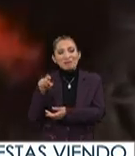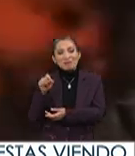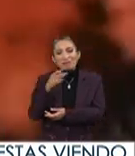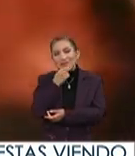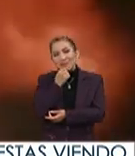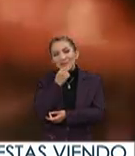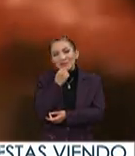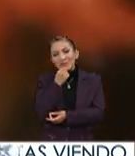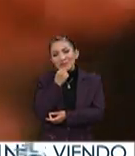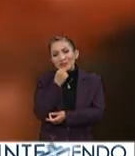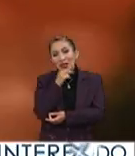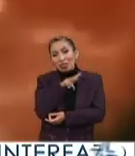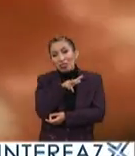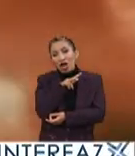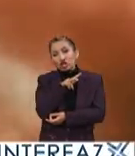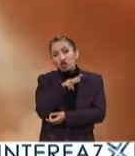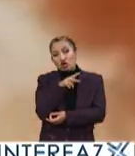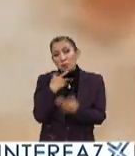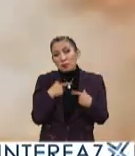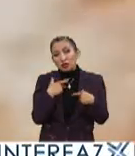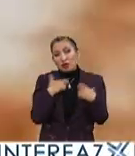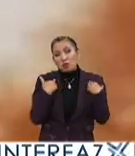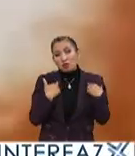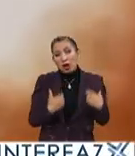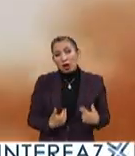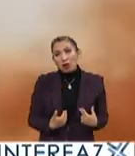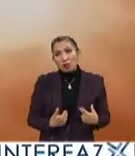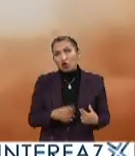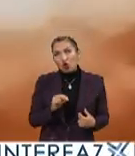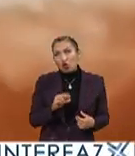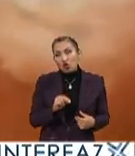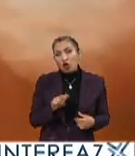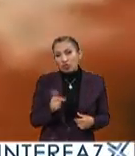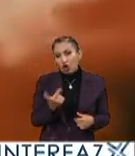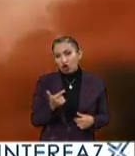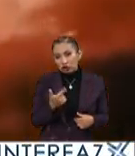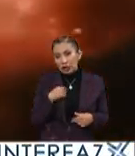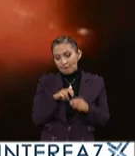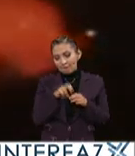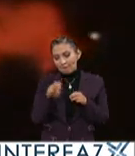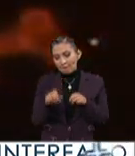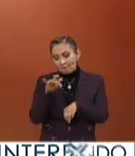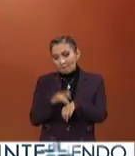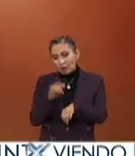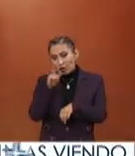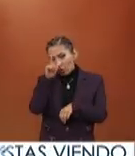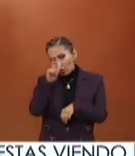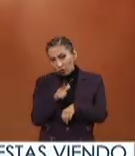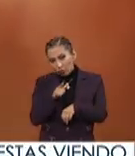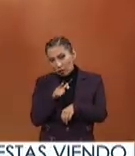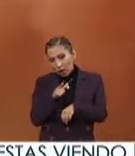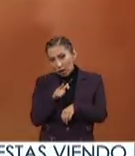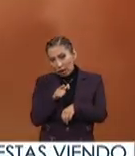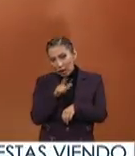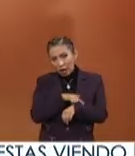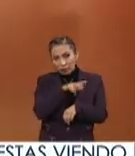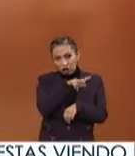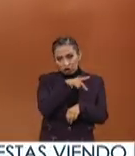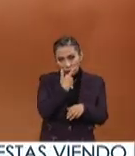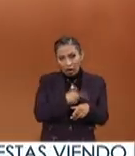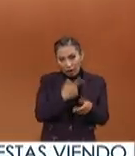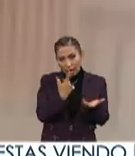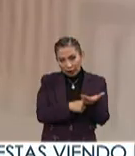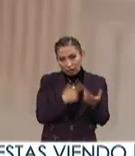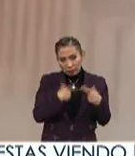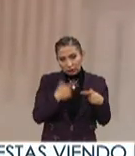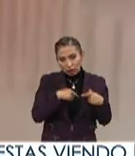precisamente 18 humanos. No, fueron 12 los que bajaron a la Luna, tripulación 18, pero